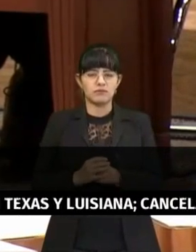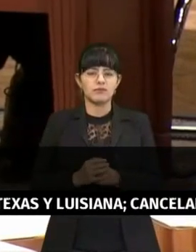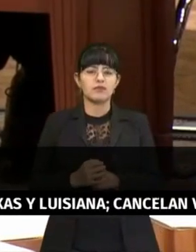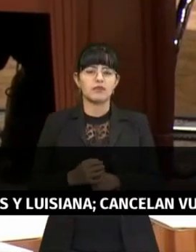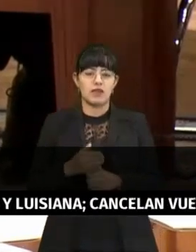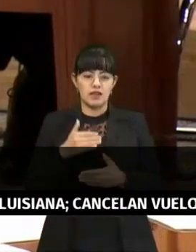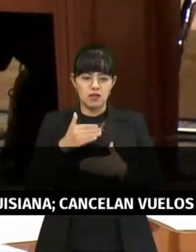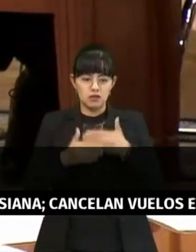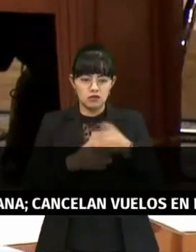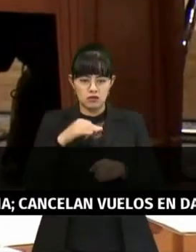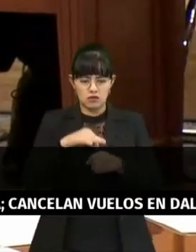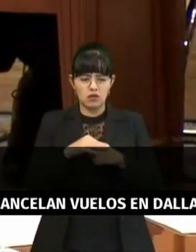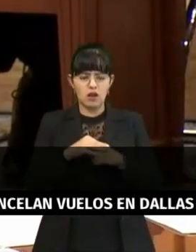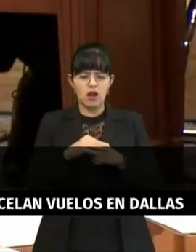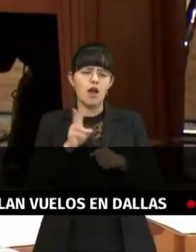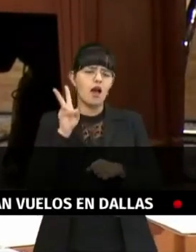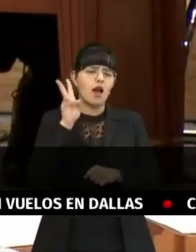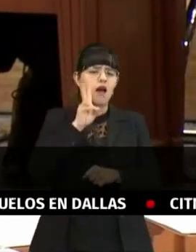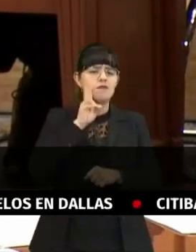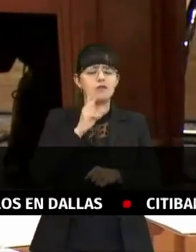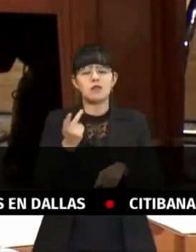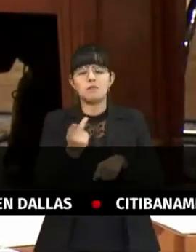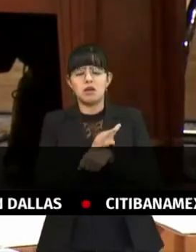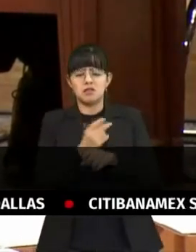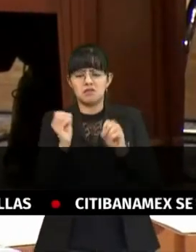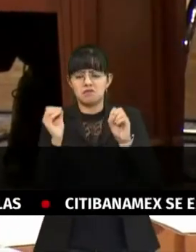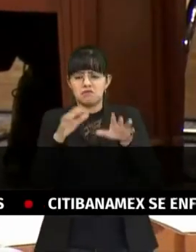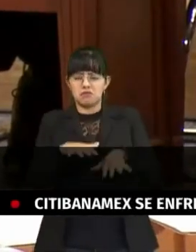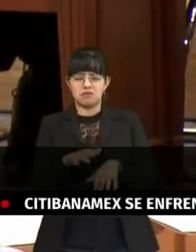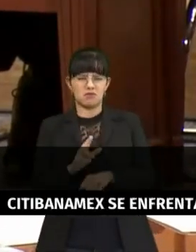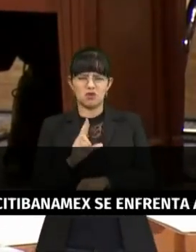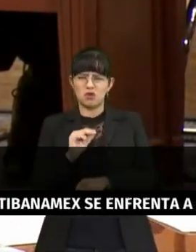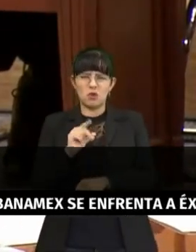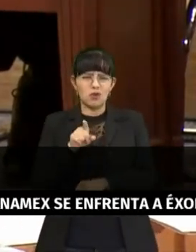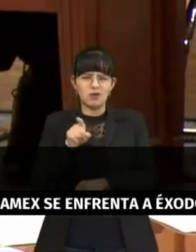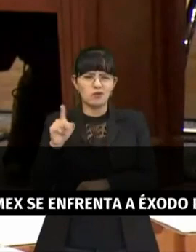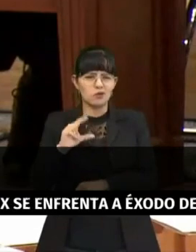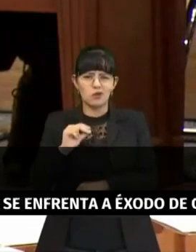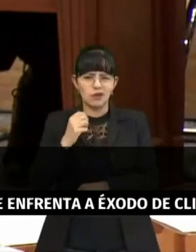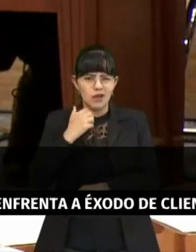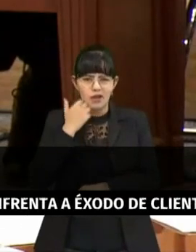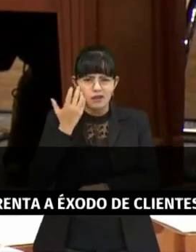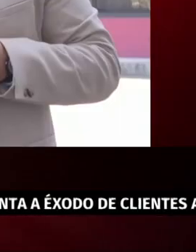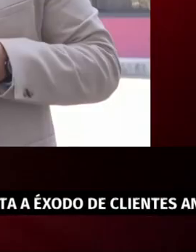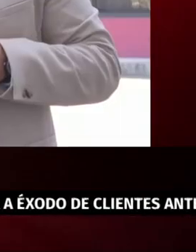impugnaciones que ellos consideren que les pueden regresar pues su trabajo después de este